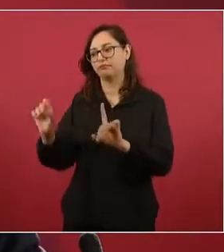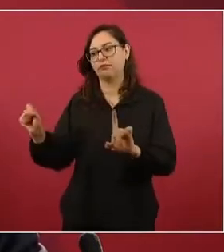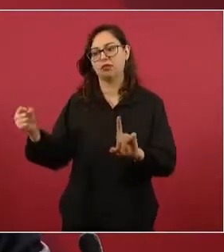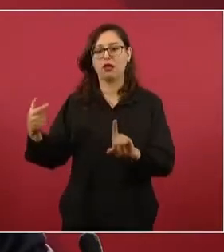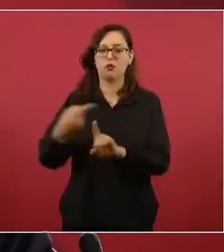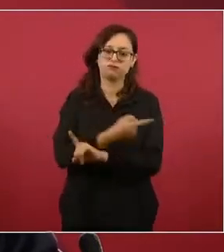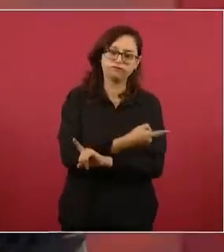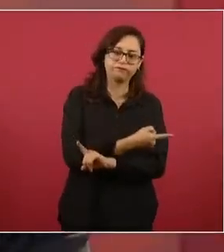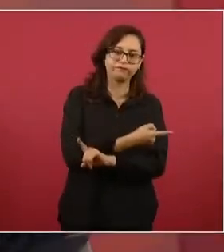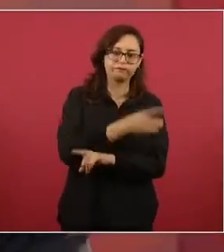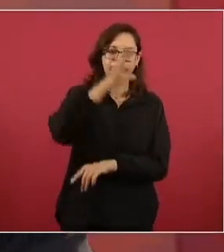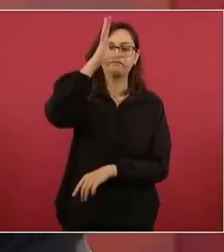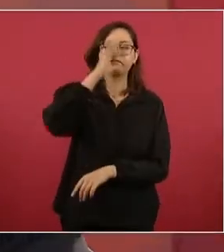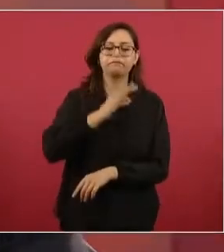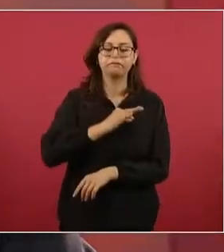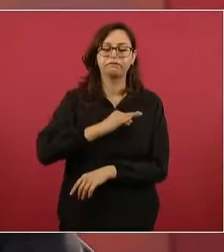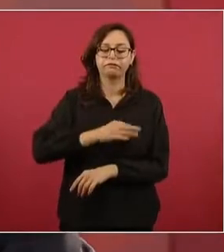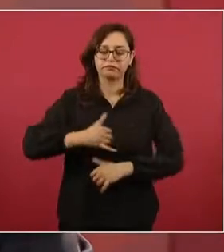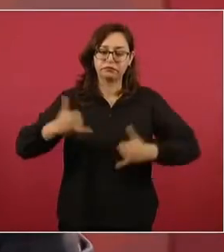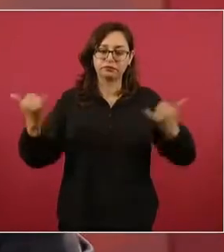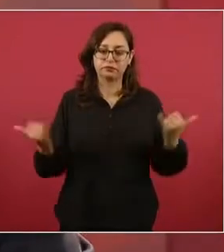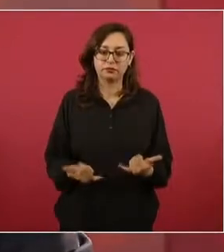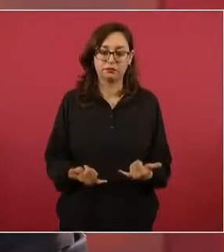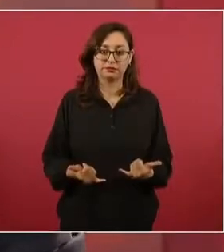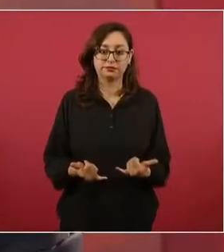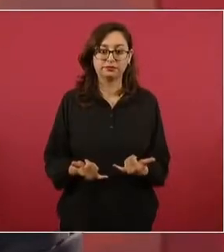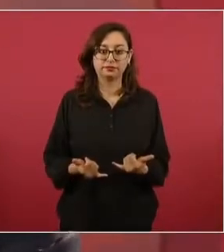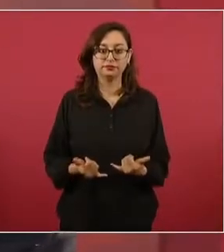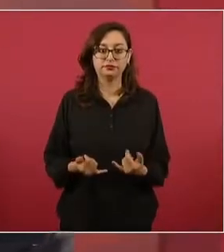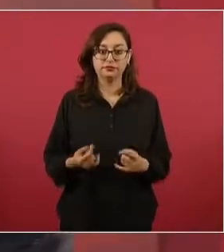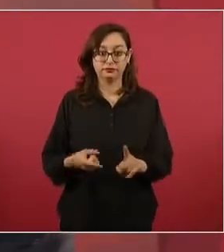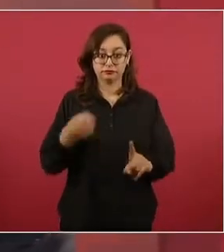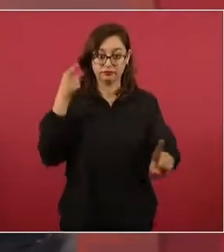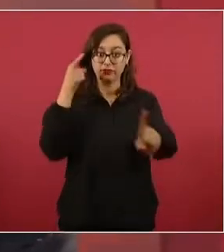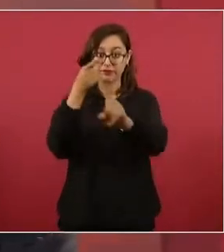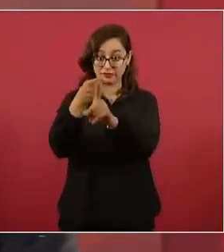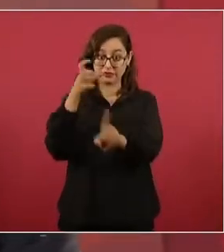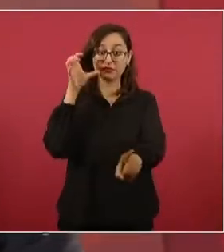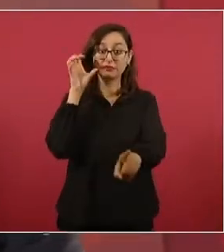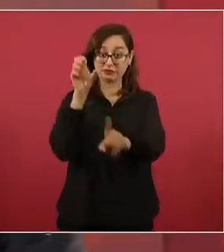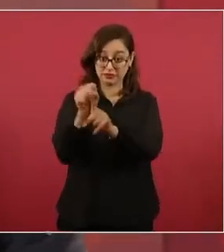conductas antisociales. Y la paz